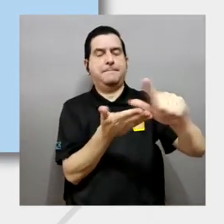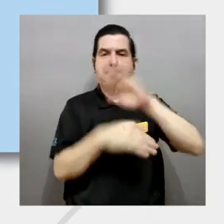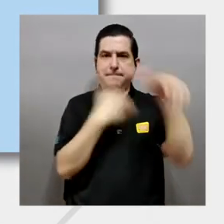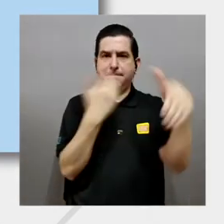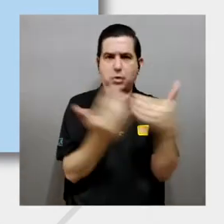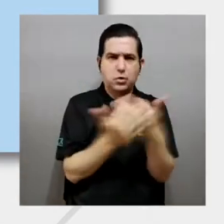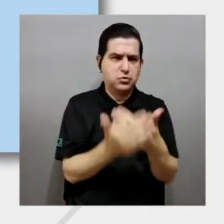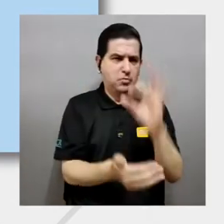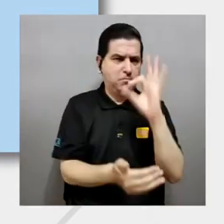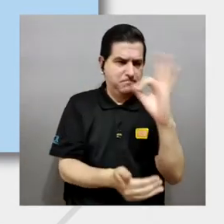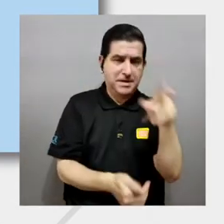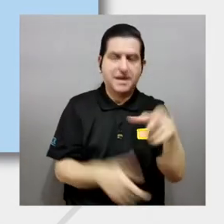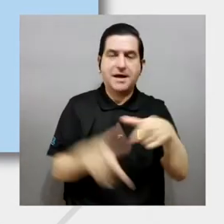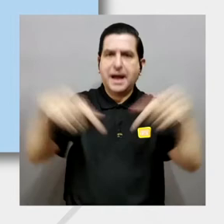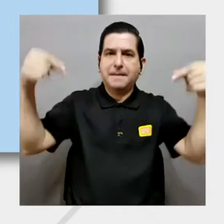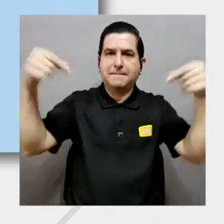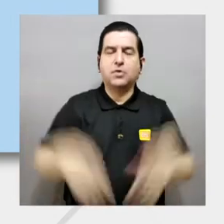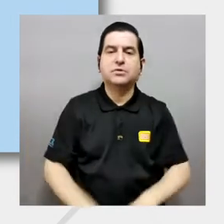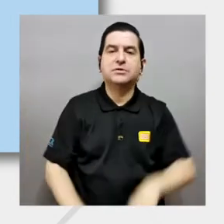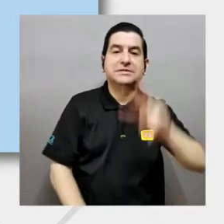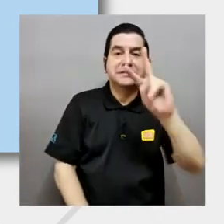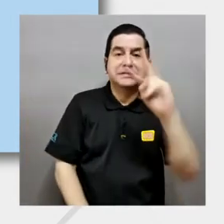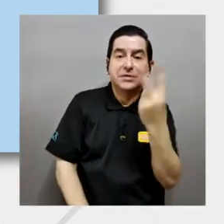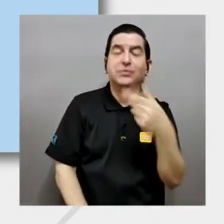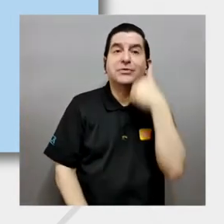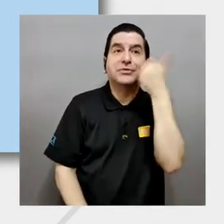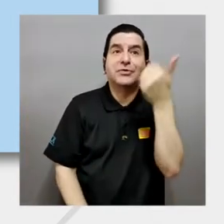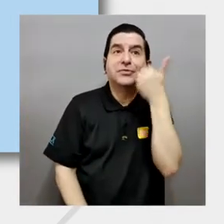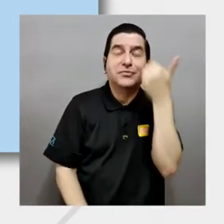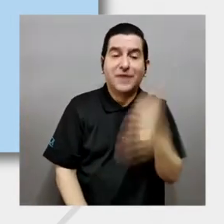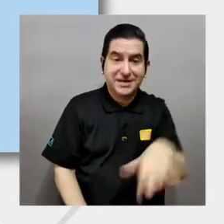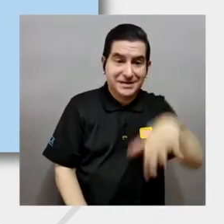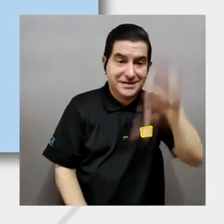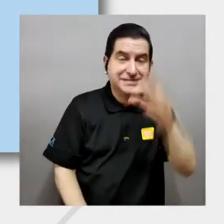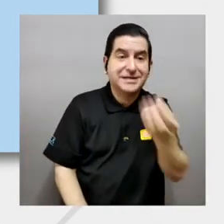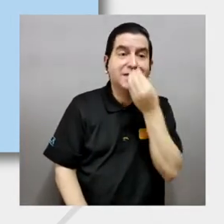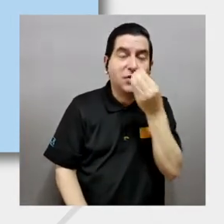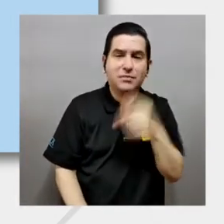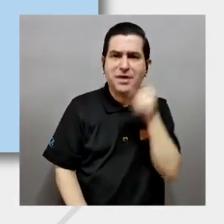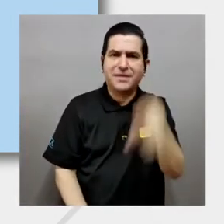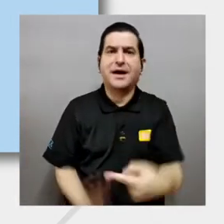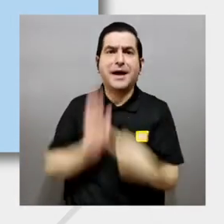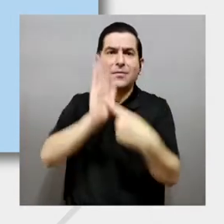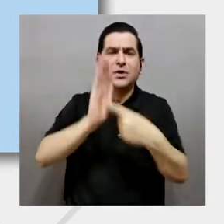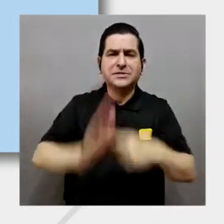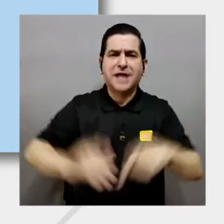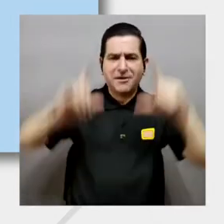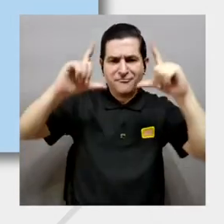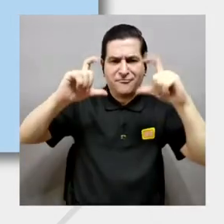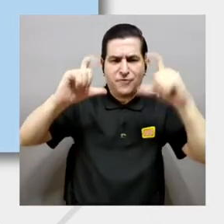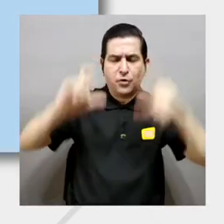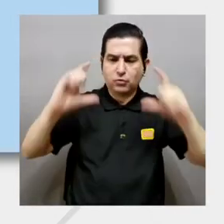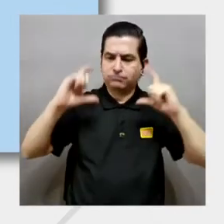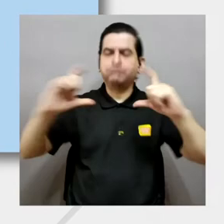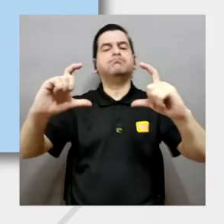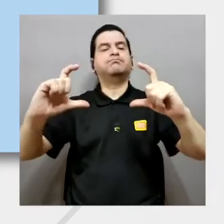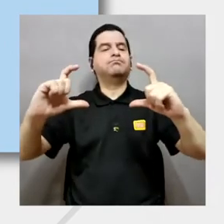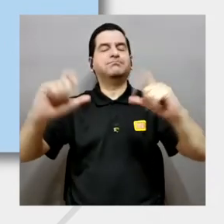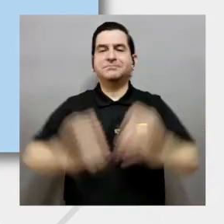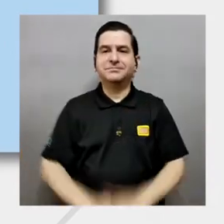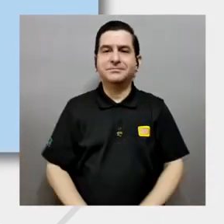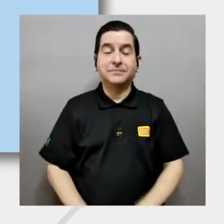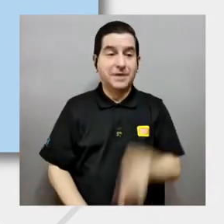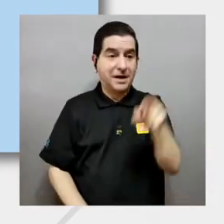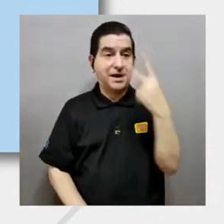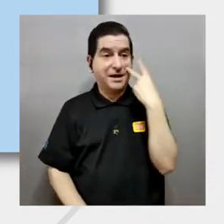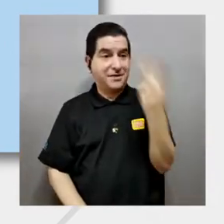confortable, sanamente y limpio y todo higiénico en Japón. Segundo, fácil de buscar